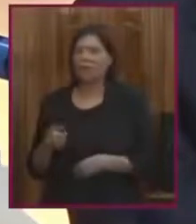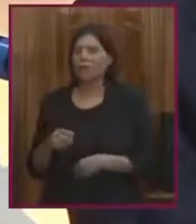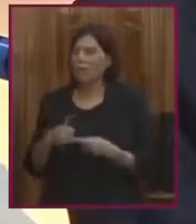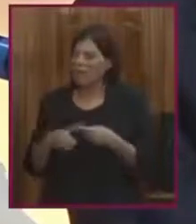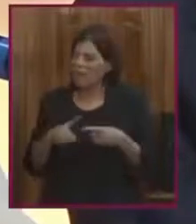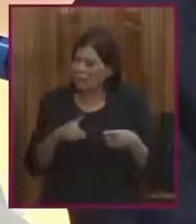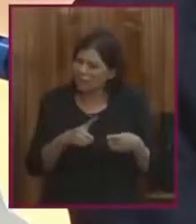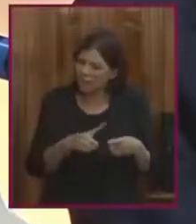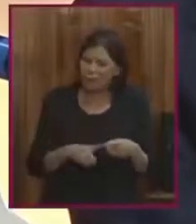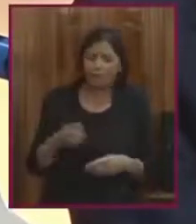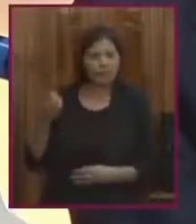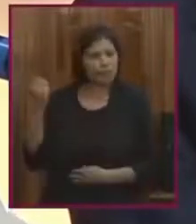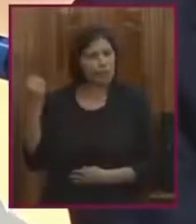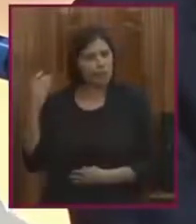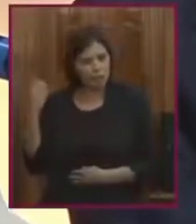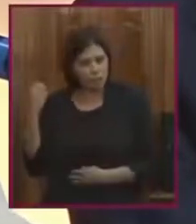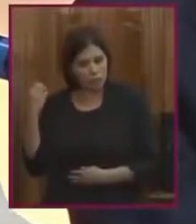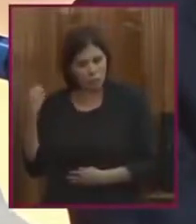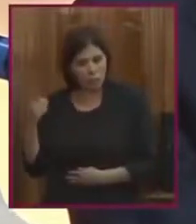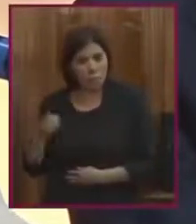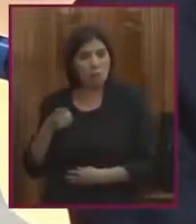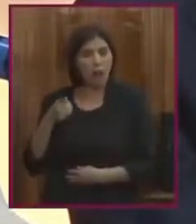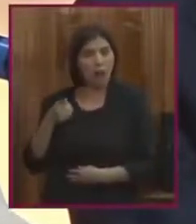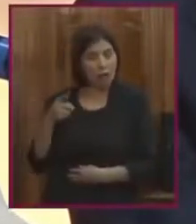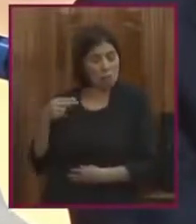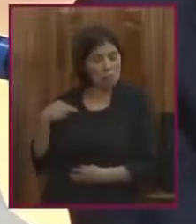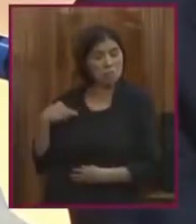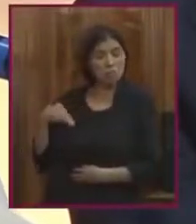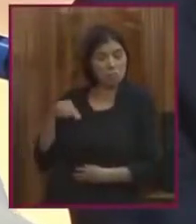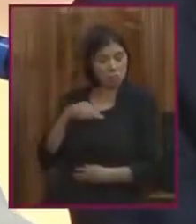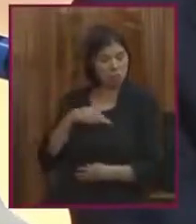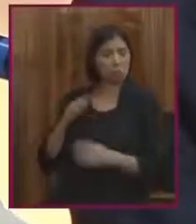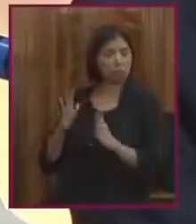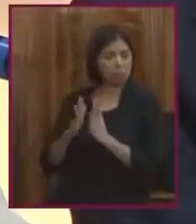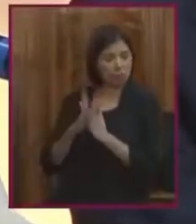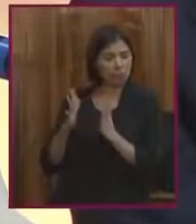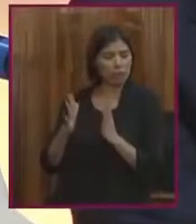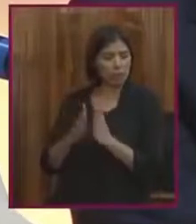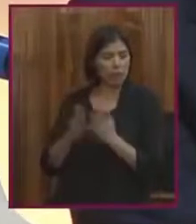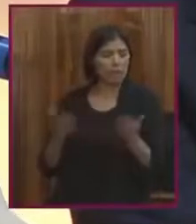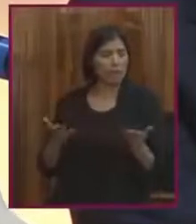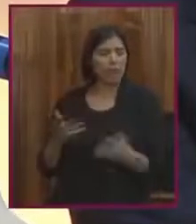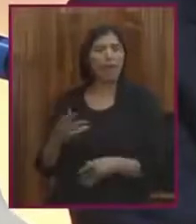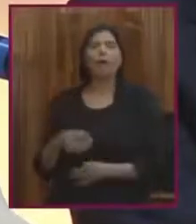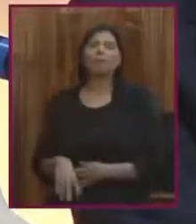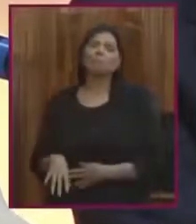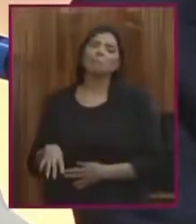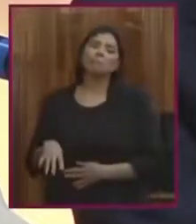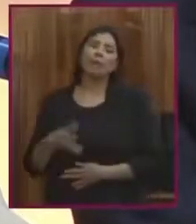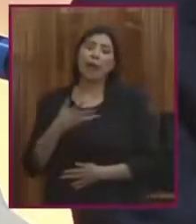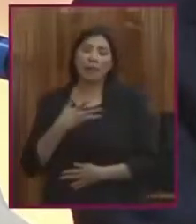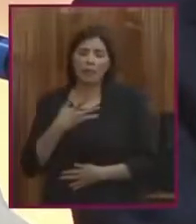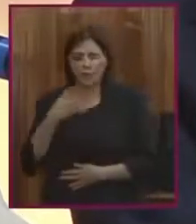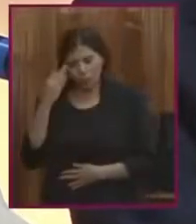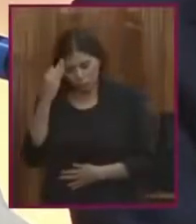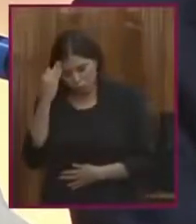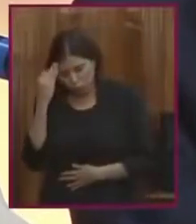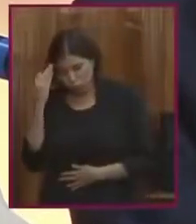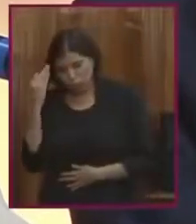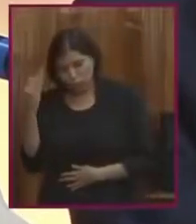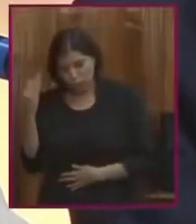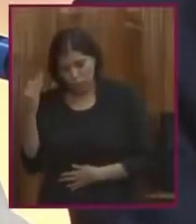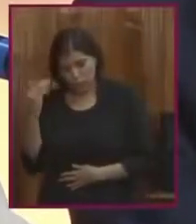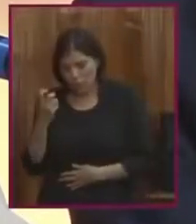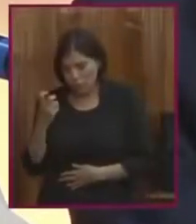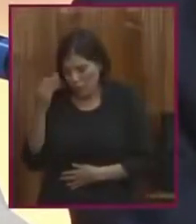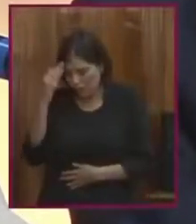den, estaremos entrándole ahí. Pero tenemos un tiempo y el tiempo nos habla de que